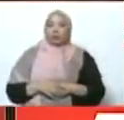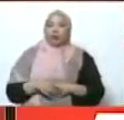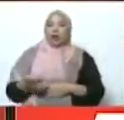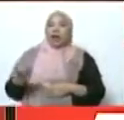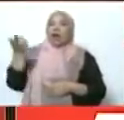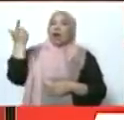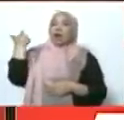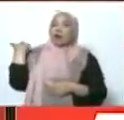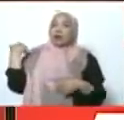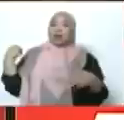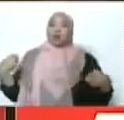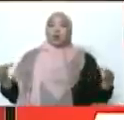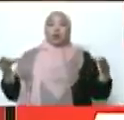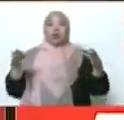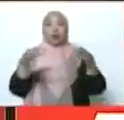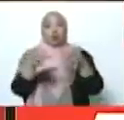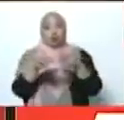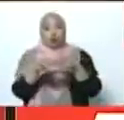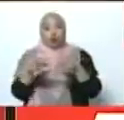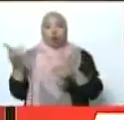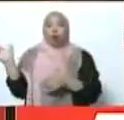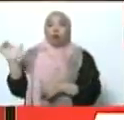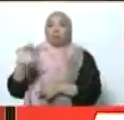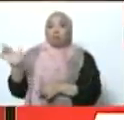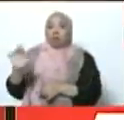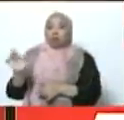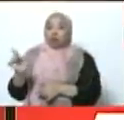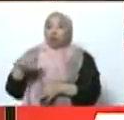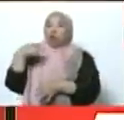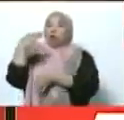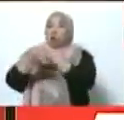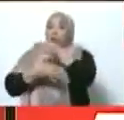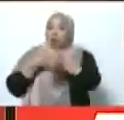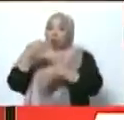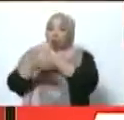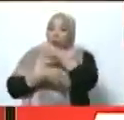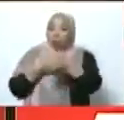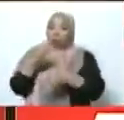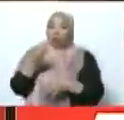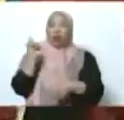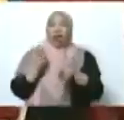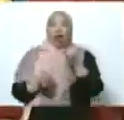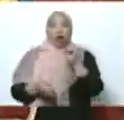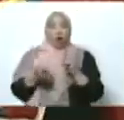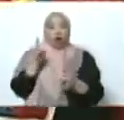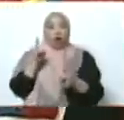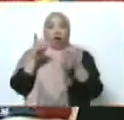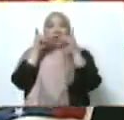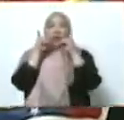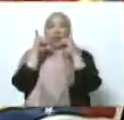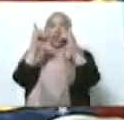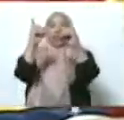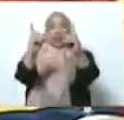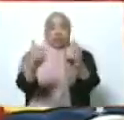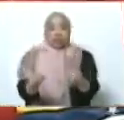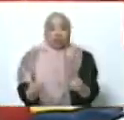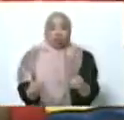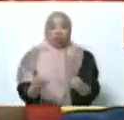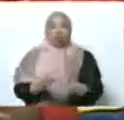reunión de nuestro partido, donde tomamos algunas decisiones, hicimos